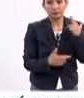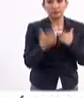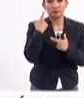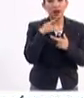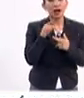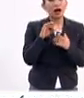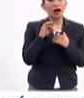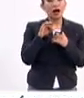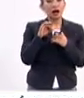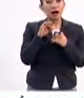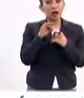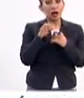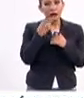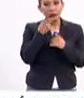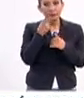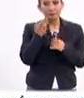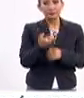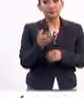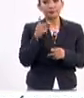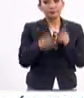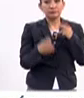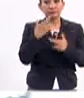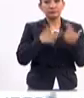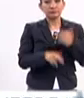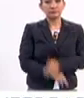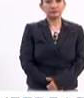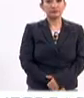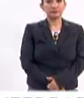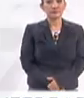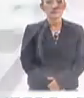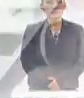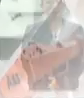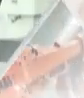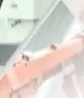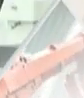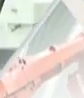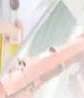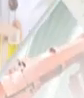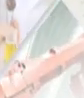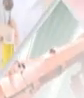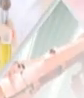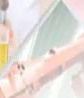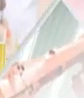para que nos continúes diciendo esto. Una pausa, regresamos. Gracias.